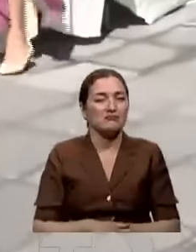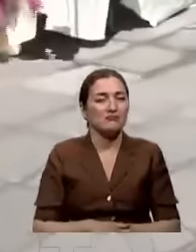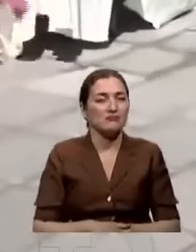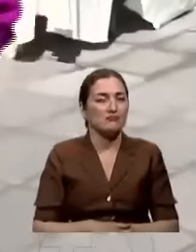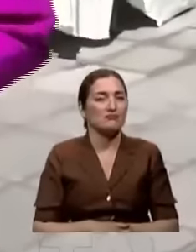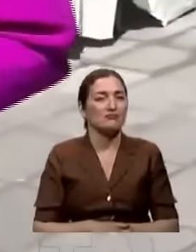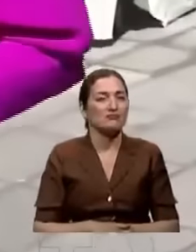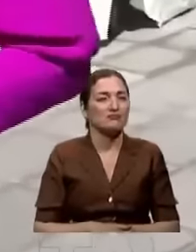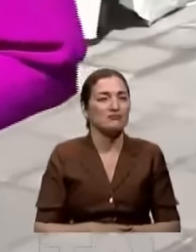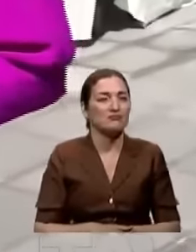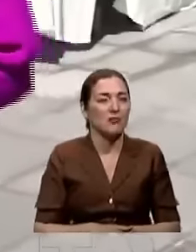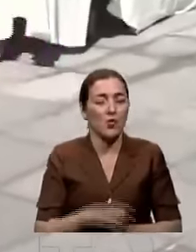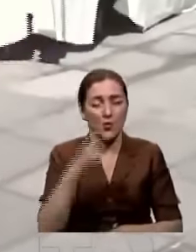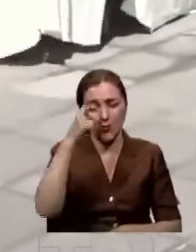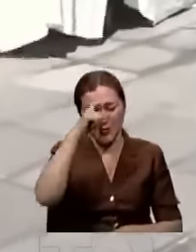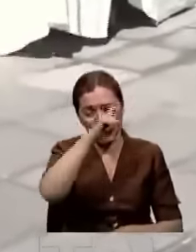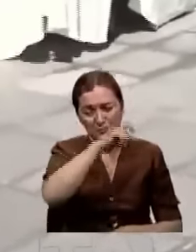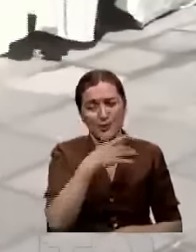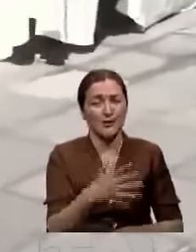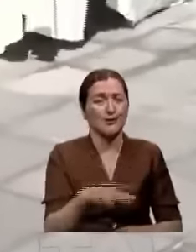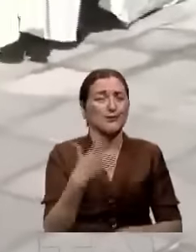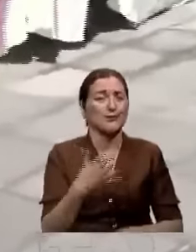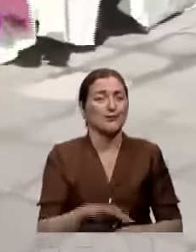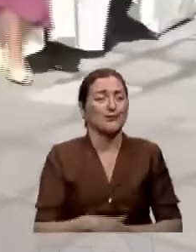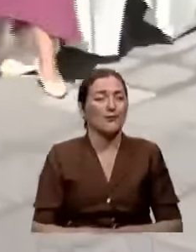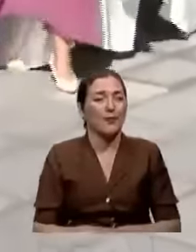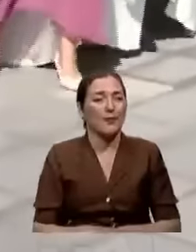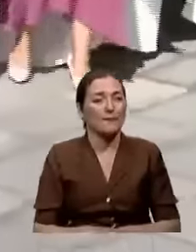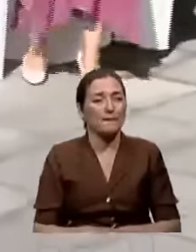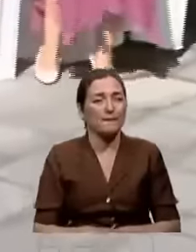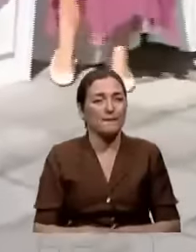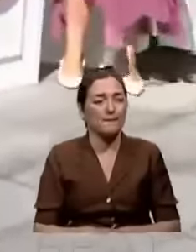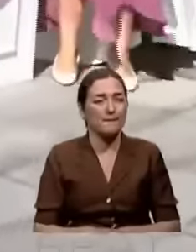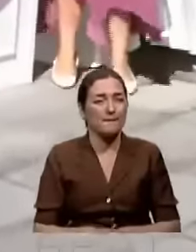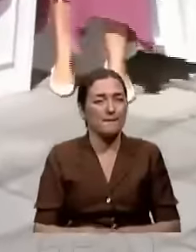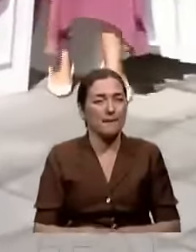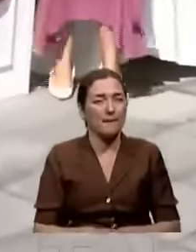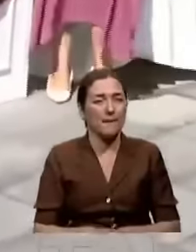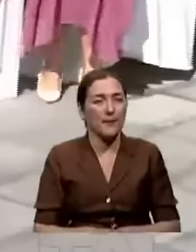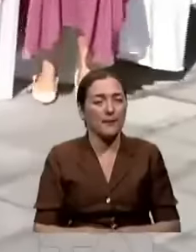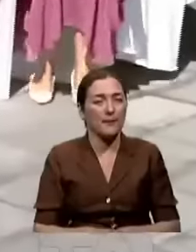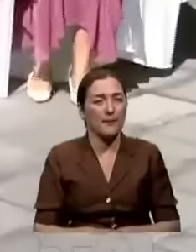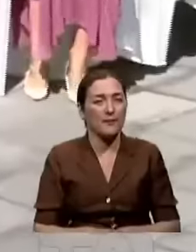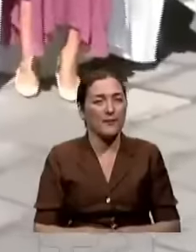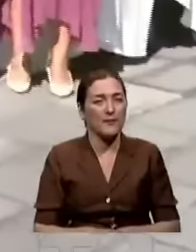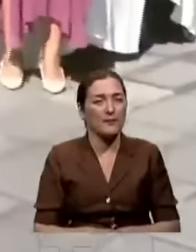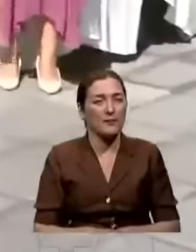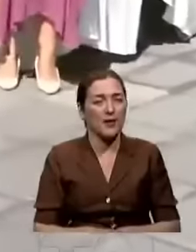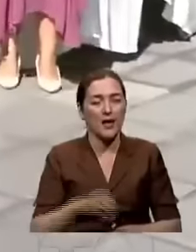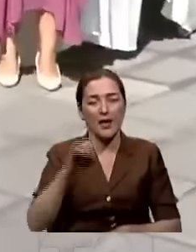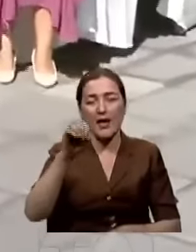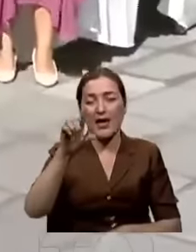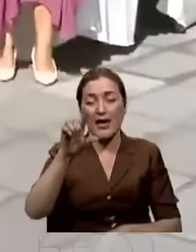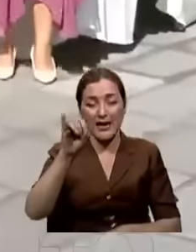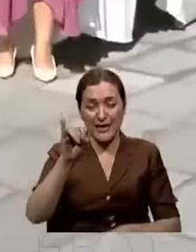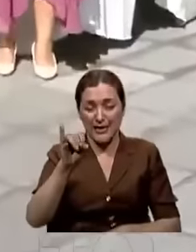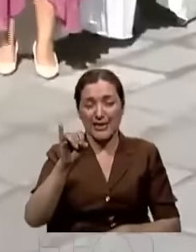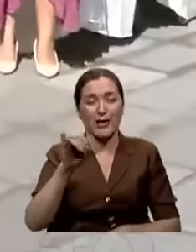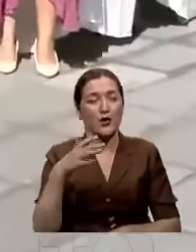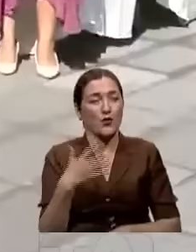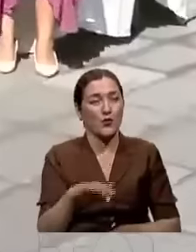esto se pone cada vez más difícil, Steffi, querida. Seguro que sí, mi querido Alberto. Y Elizabeth me decía así,